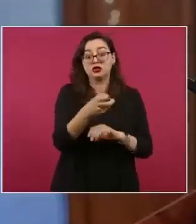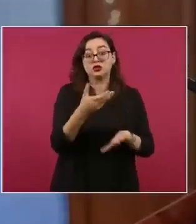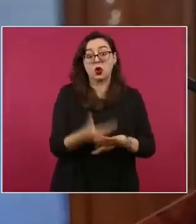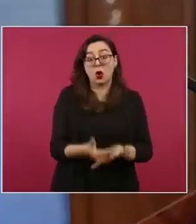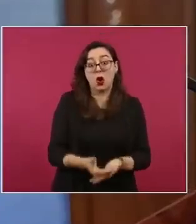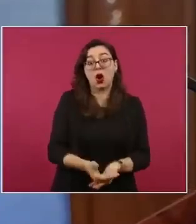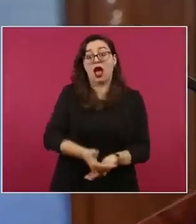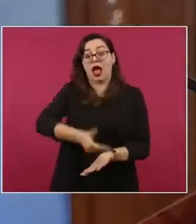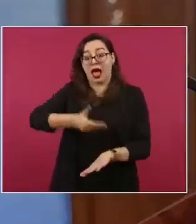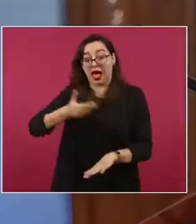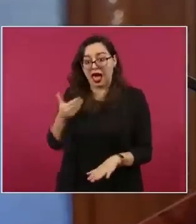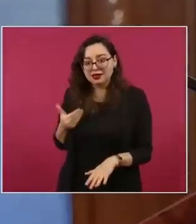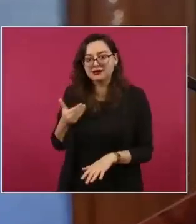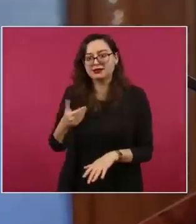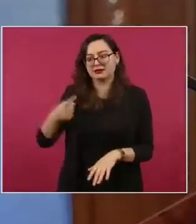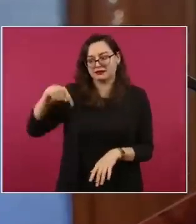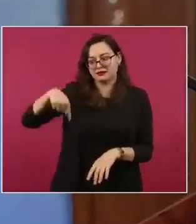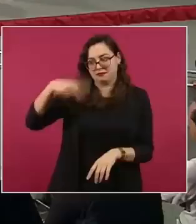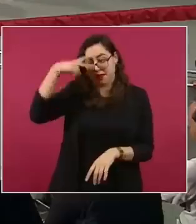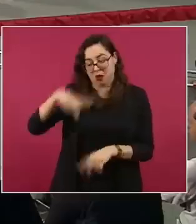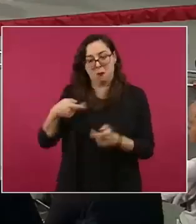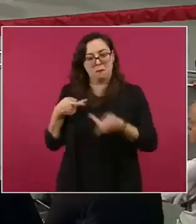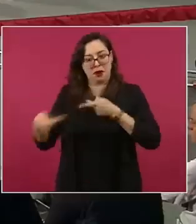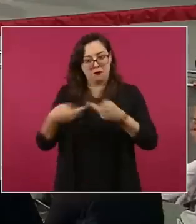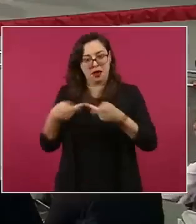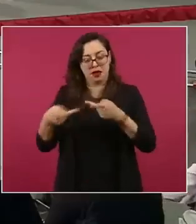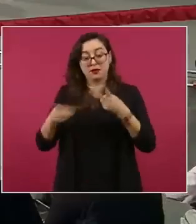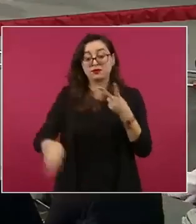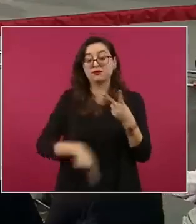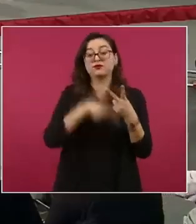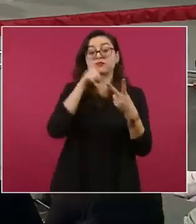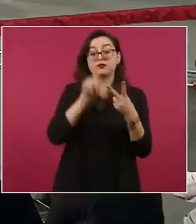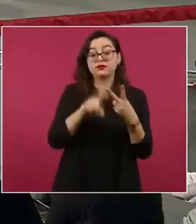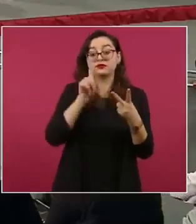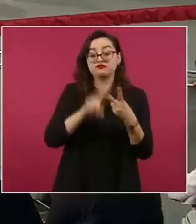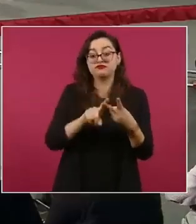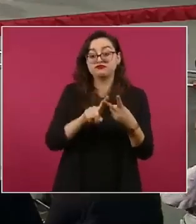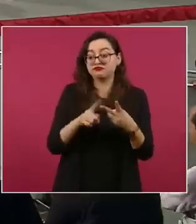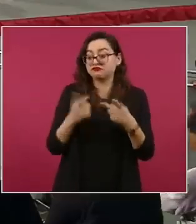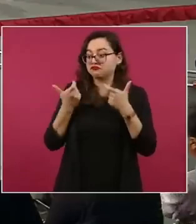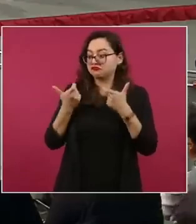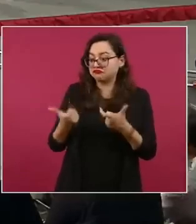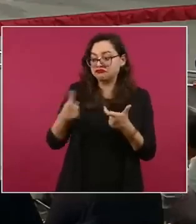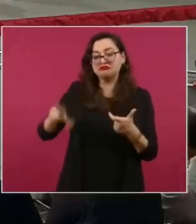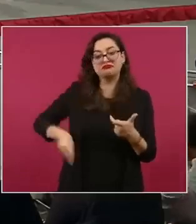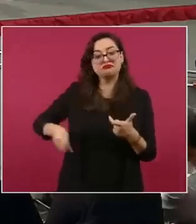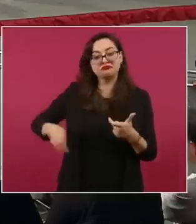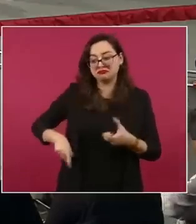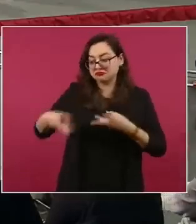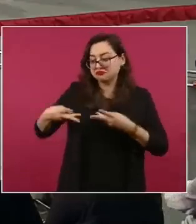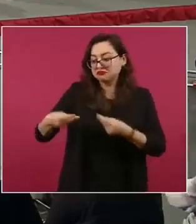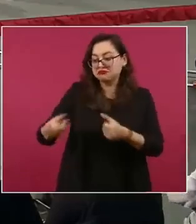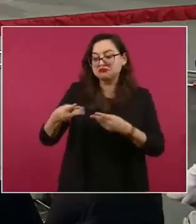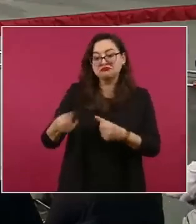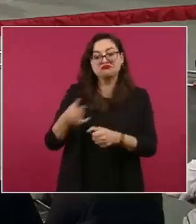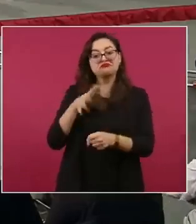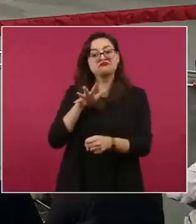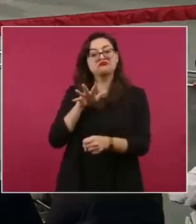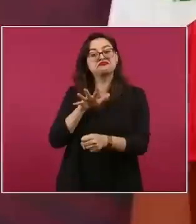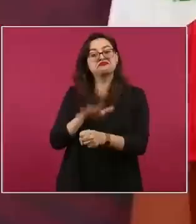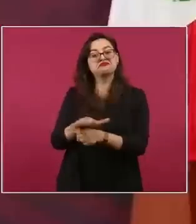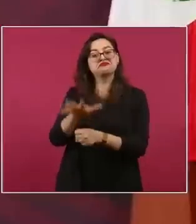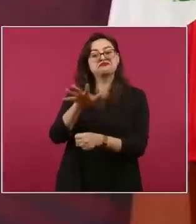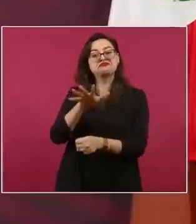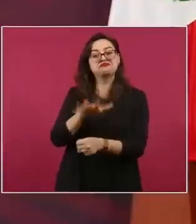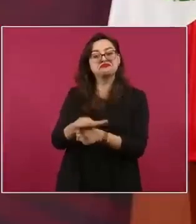la Fed impusiera a subir sus tasas de interés. Segunda, lo que decía Blanca, porque tenemos finanzas públicas relativamente sanas. No son extraordinarias,